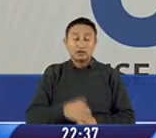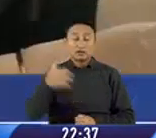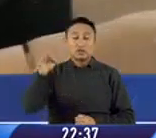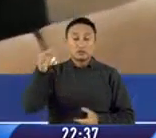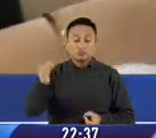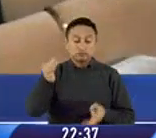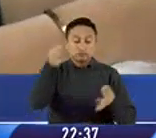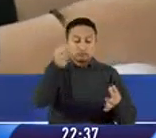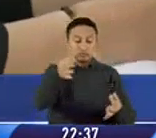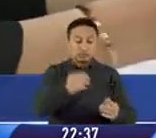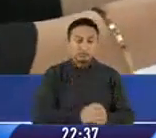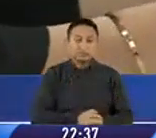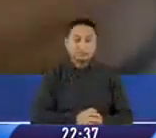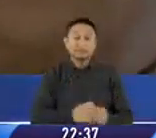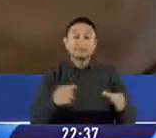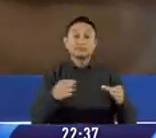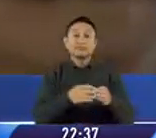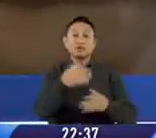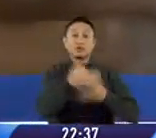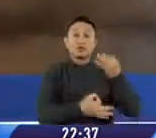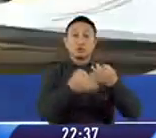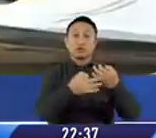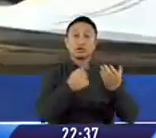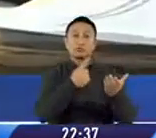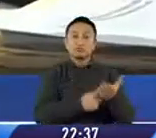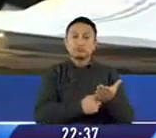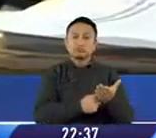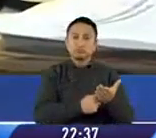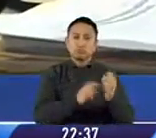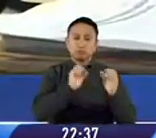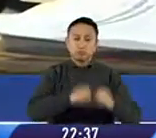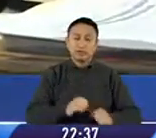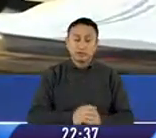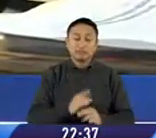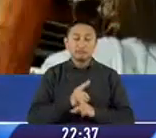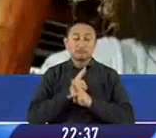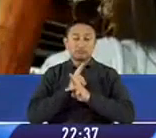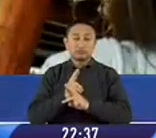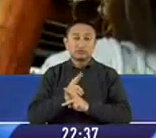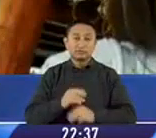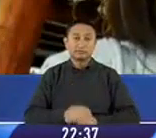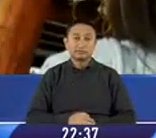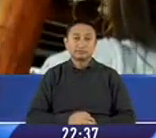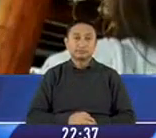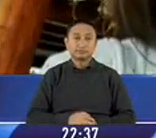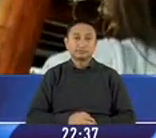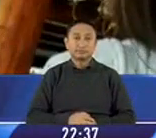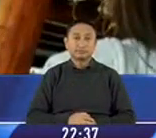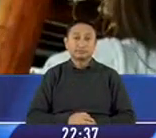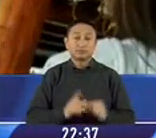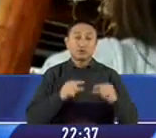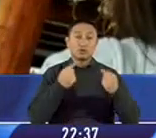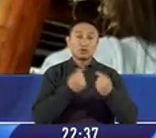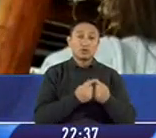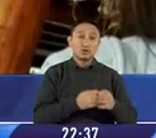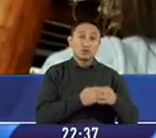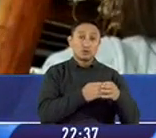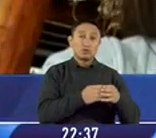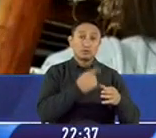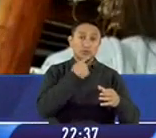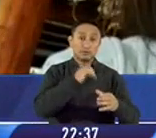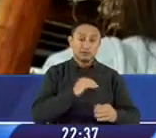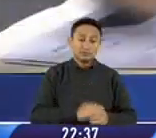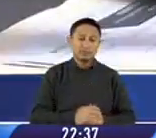y se informó que el área jurídica está analizando el escrito para dar la contestación respectiva. Mientras que desde el bloque de Construye señalan que